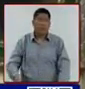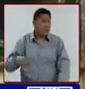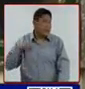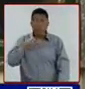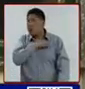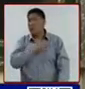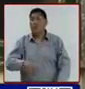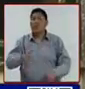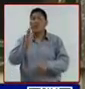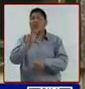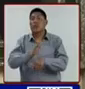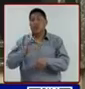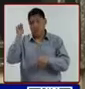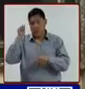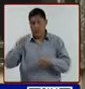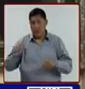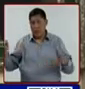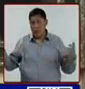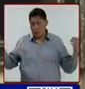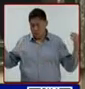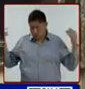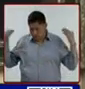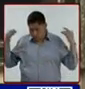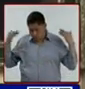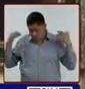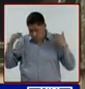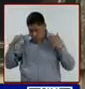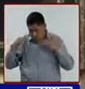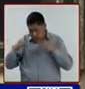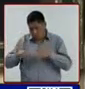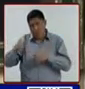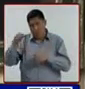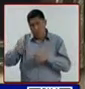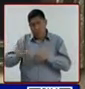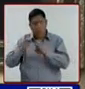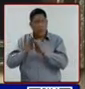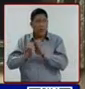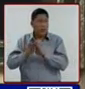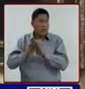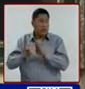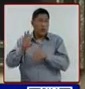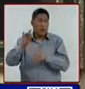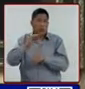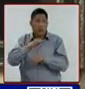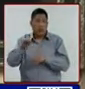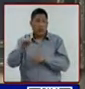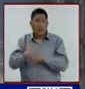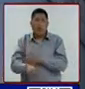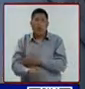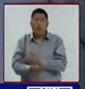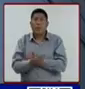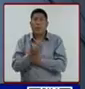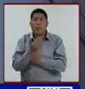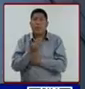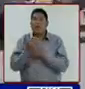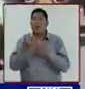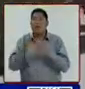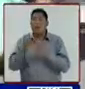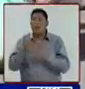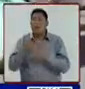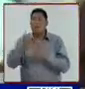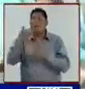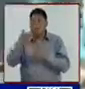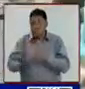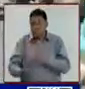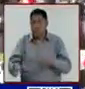Estamos convocando a una gran asamblea de DEPCOCA departamental aquí en nuestras puertas, que va a empezar a las 8:30 de la mañana. Una vez que culmine